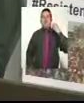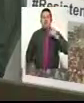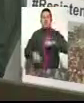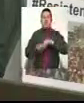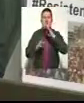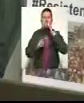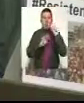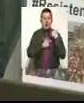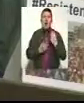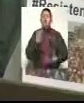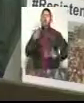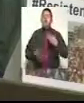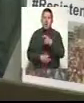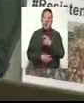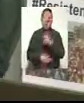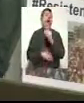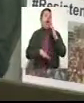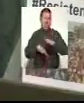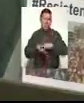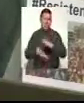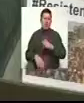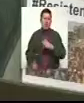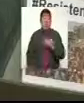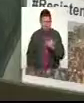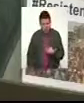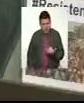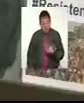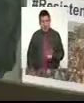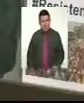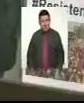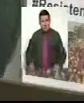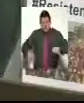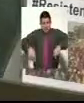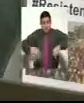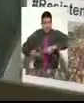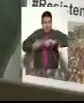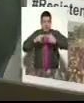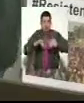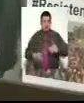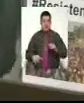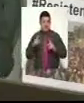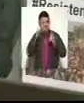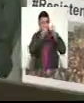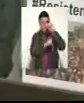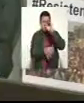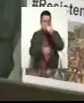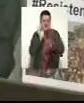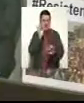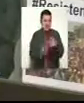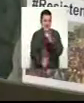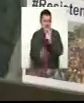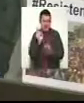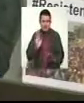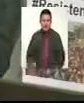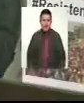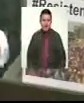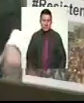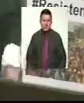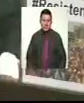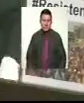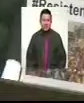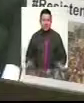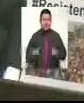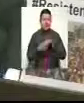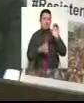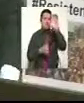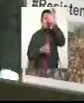la responsabilidad. Hoy hubo un evento aquí que va a pasar a los anales de la injusticia en todos